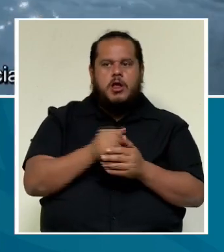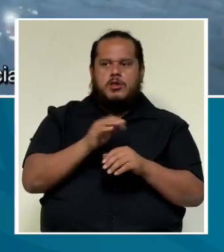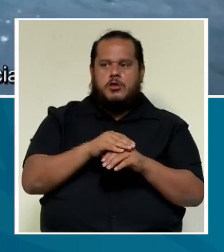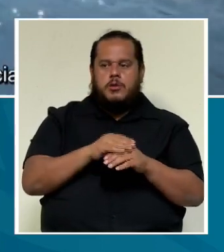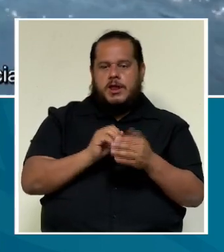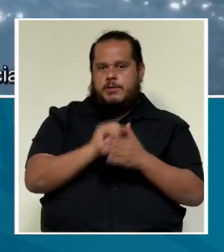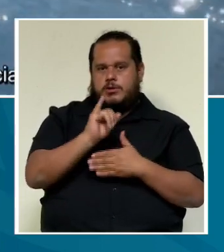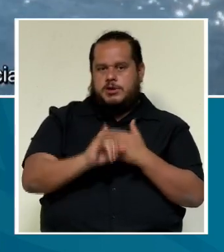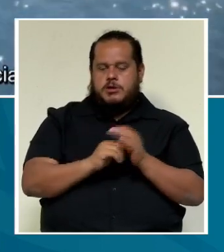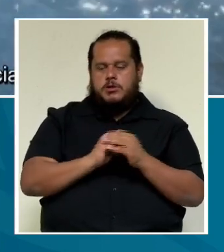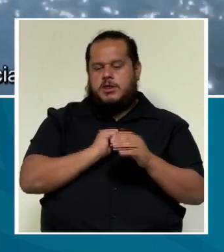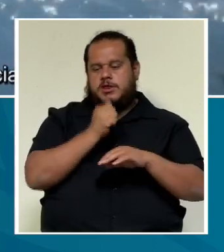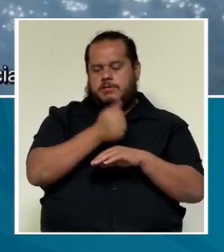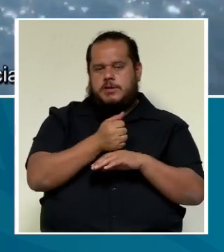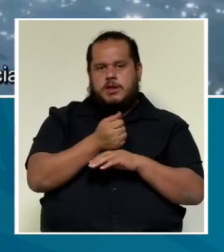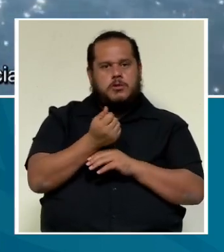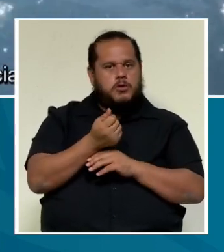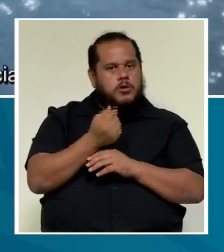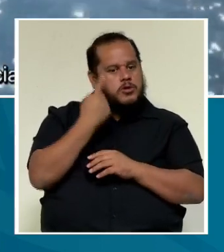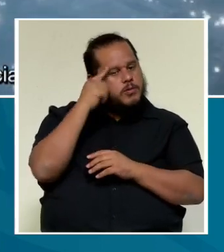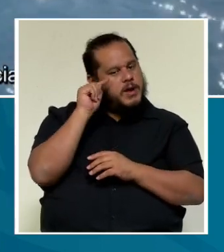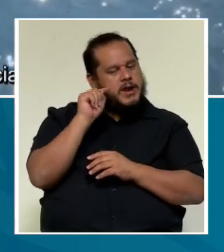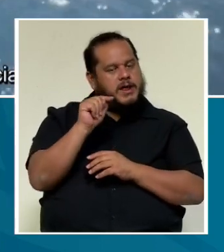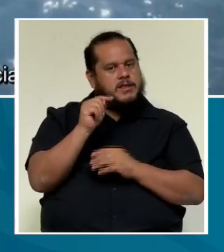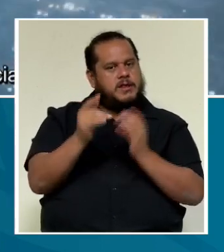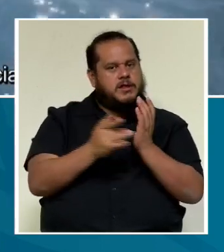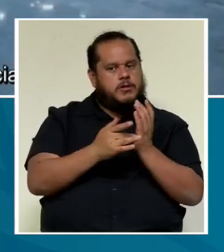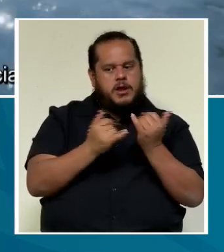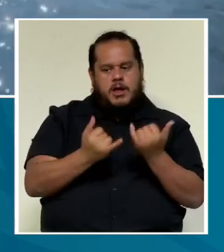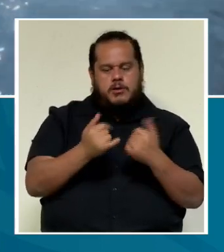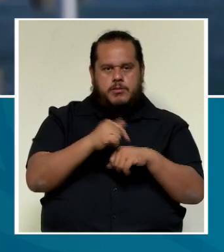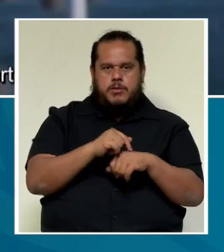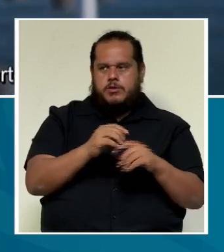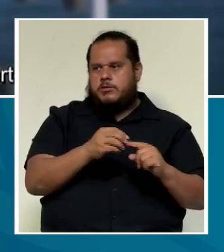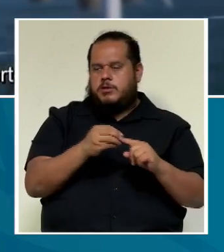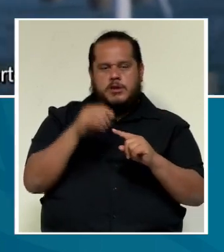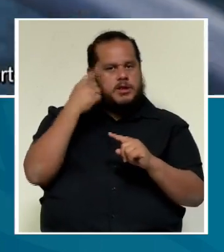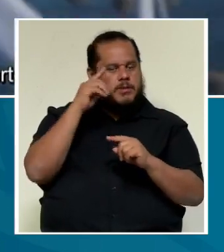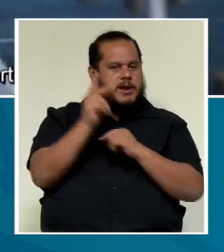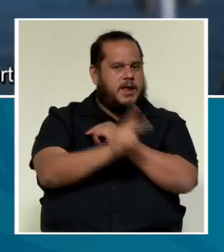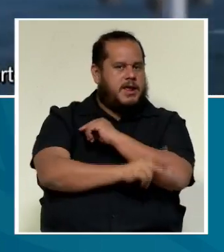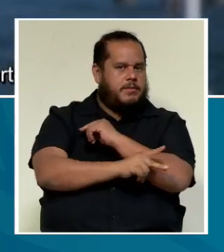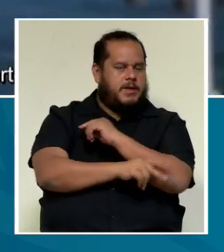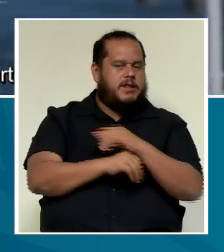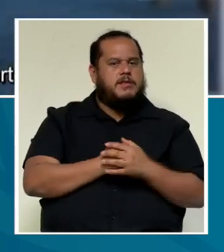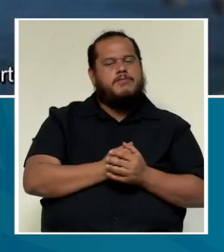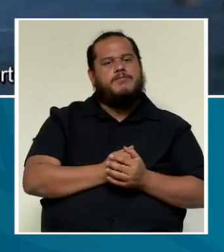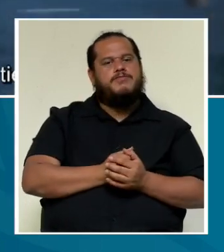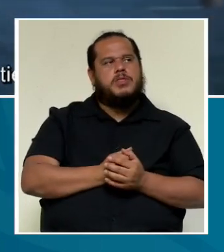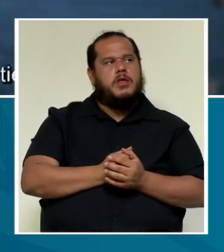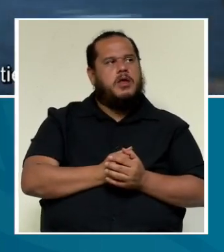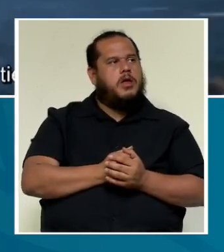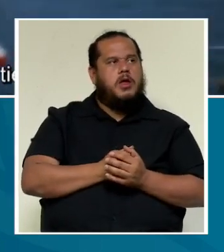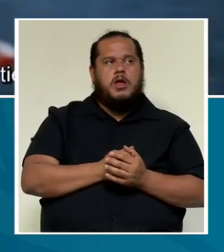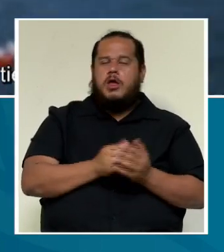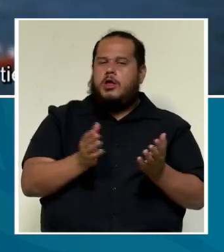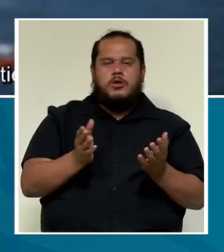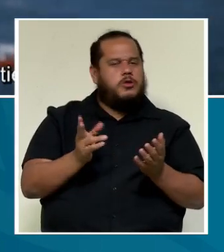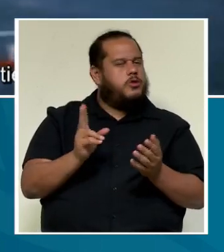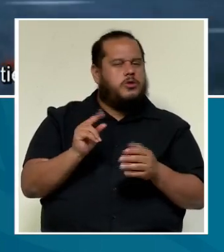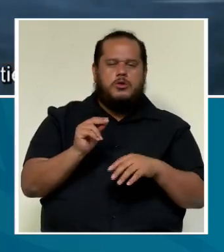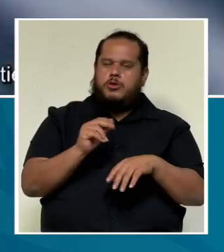Entonces, definir un costo en particular para esta tecnología en este momento y especialmente para el país, digamos que no es el momento